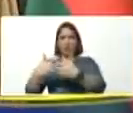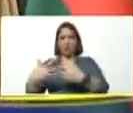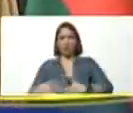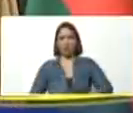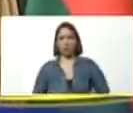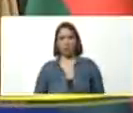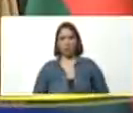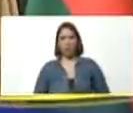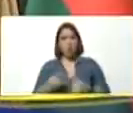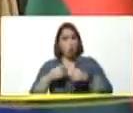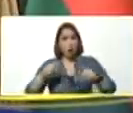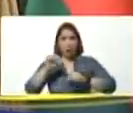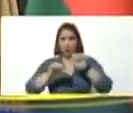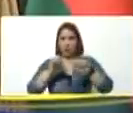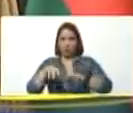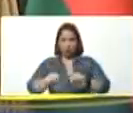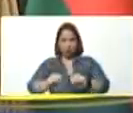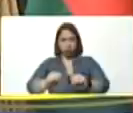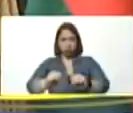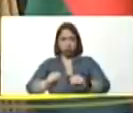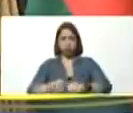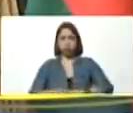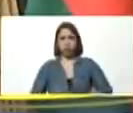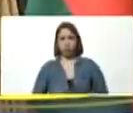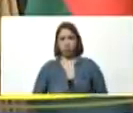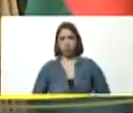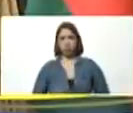fue otro siglo imperial.